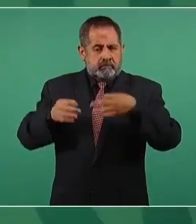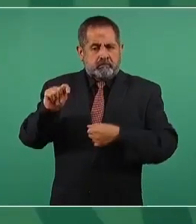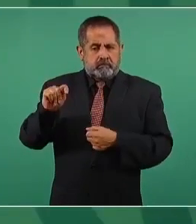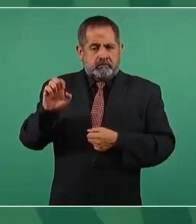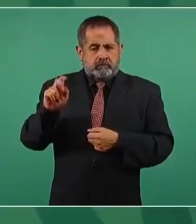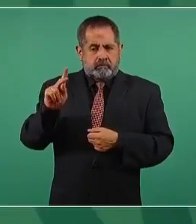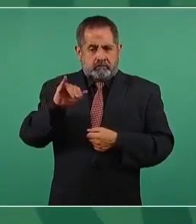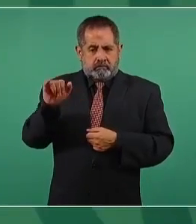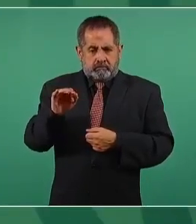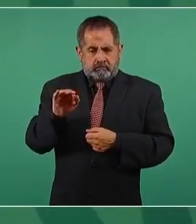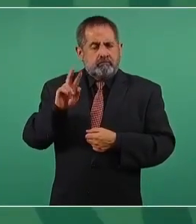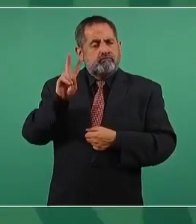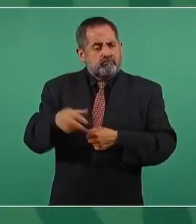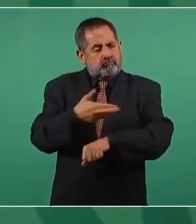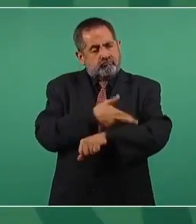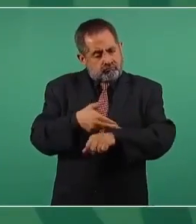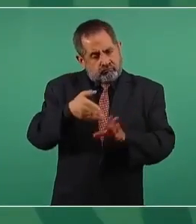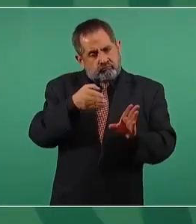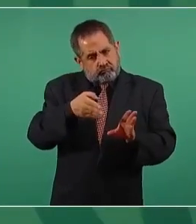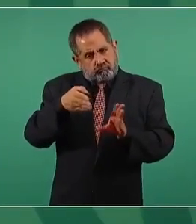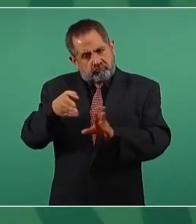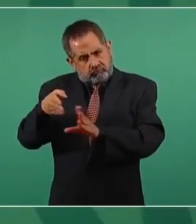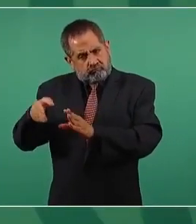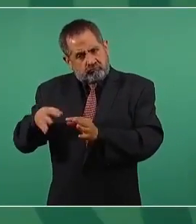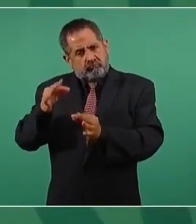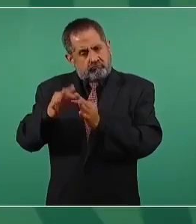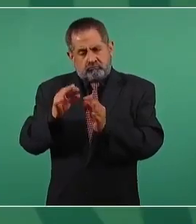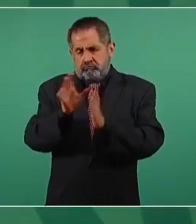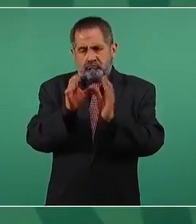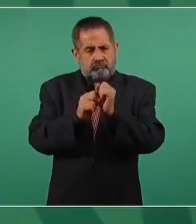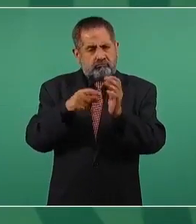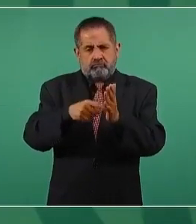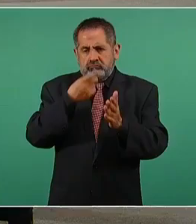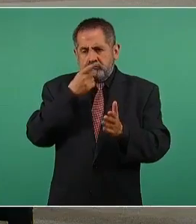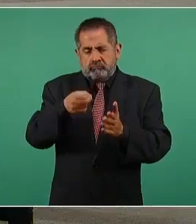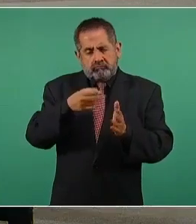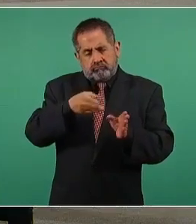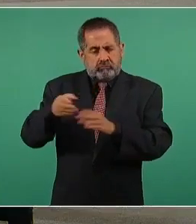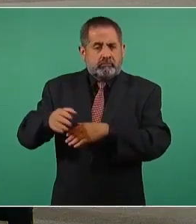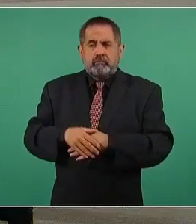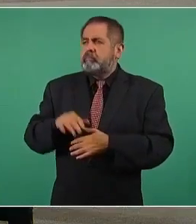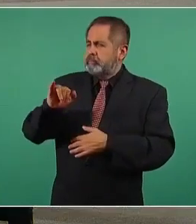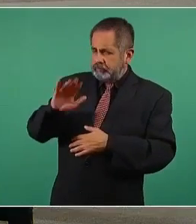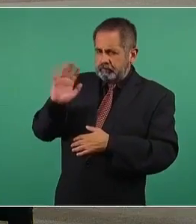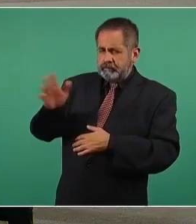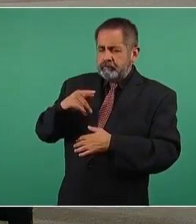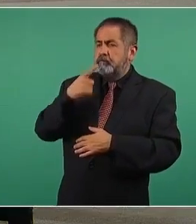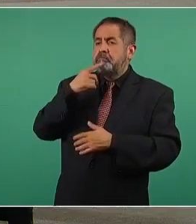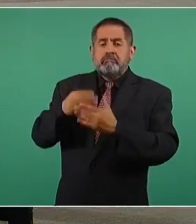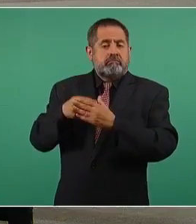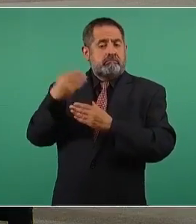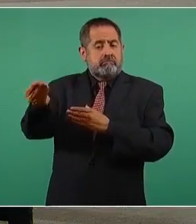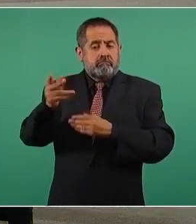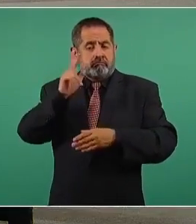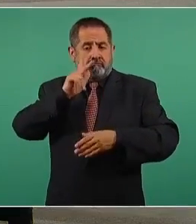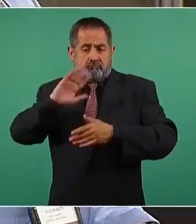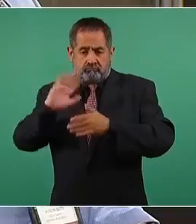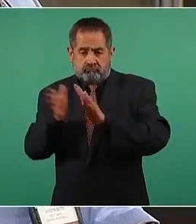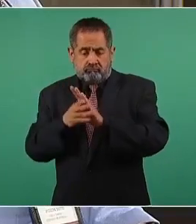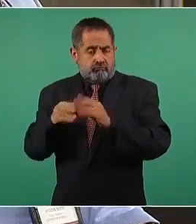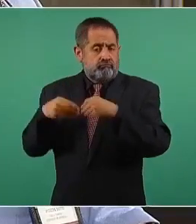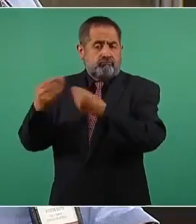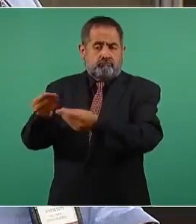con los procedimientos que están establecidos. De hecho, ya metieron todas las pruebas, me mandaron todas las pruebas